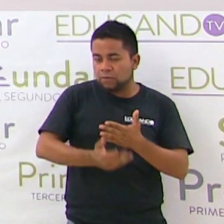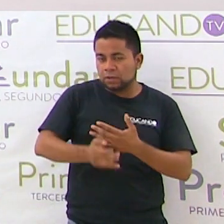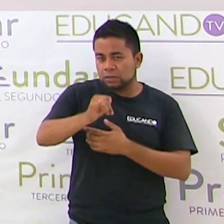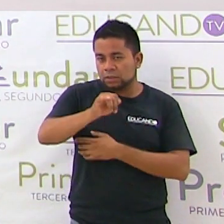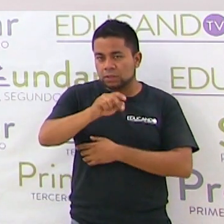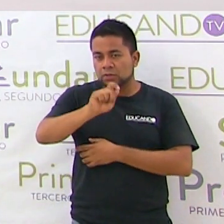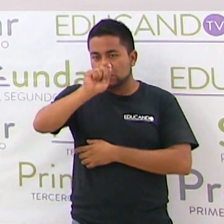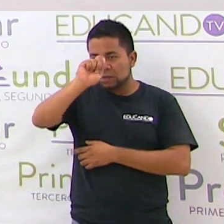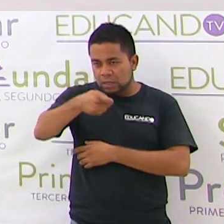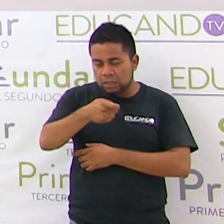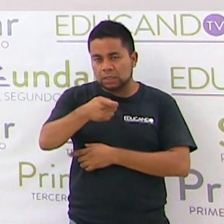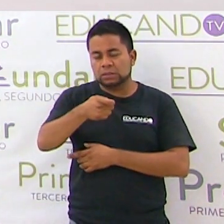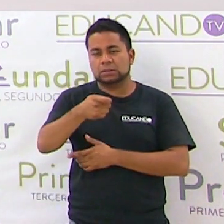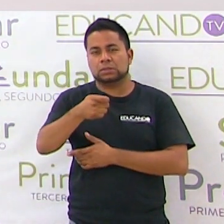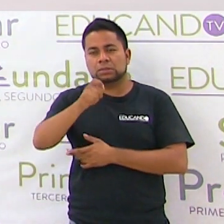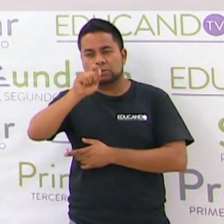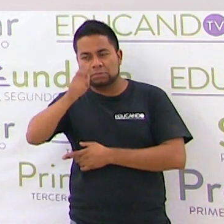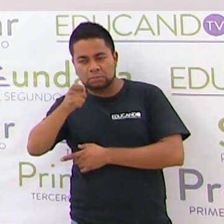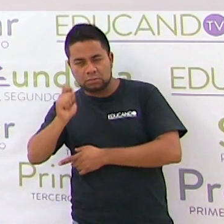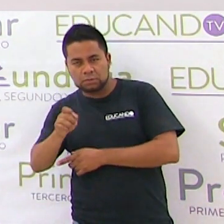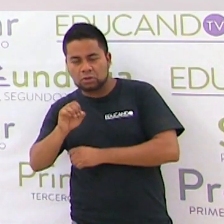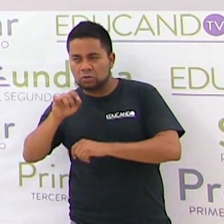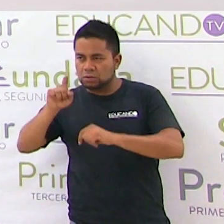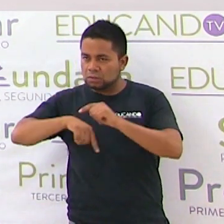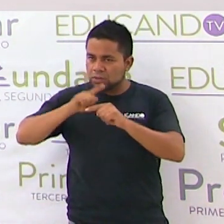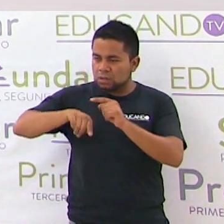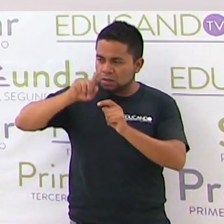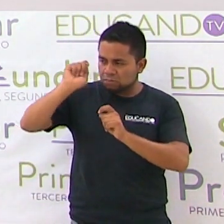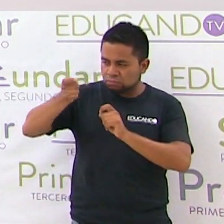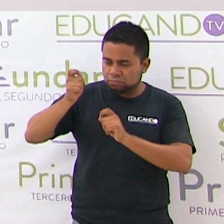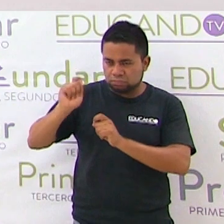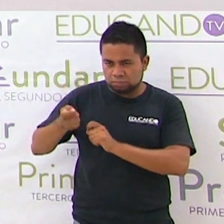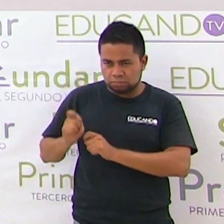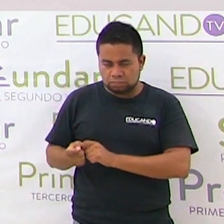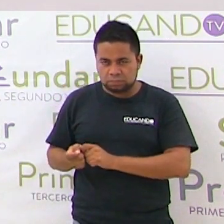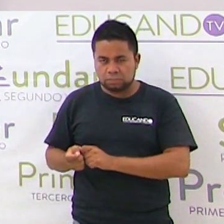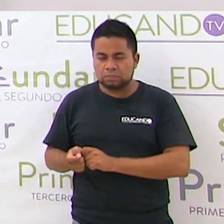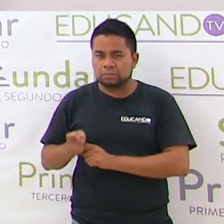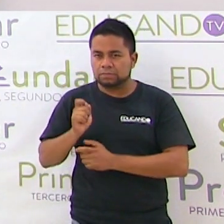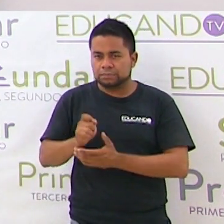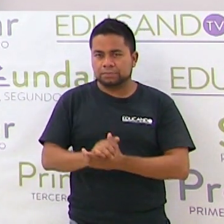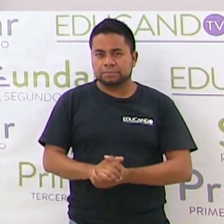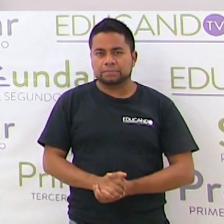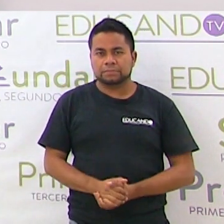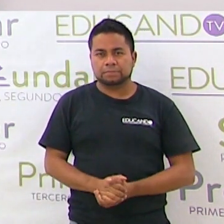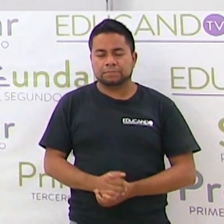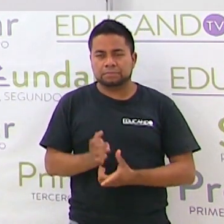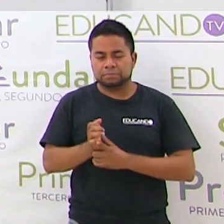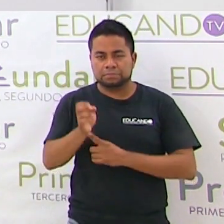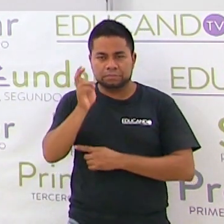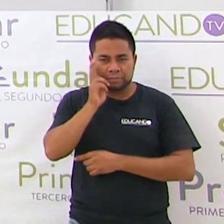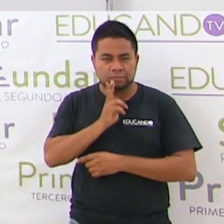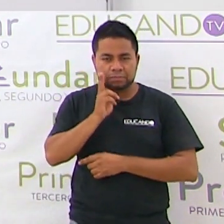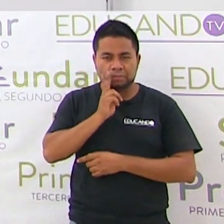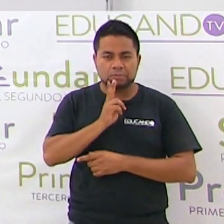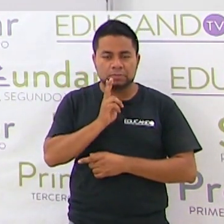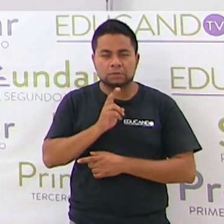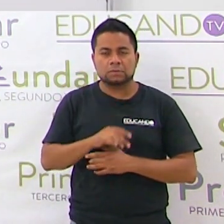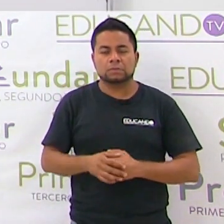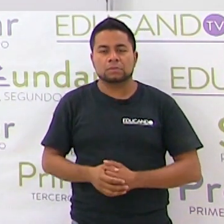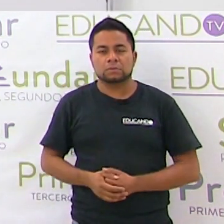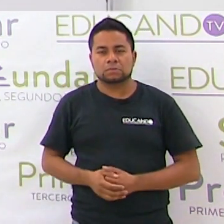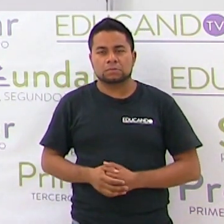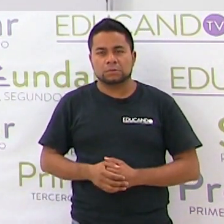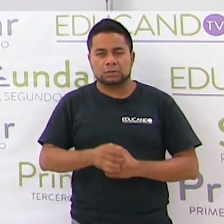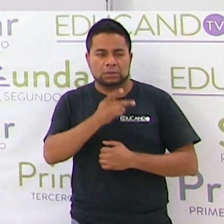acentos o tenemos que quitar algunos acentos. Entonces, vamos a ver, examinar, para no repetir